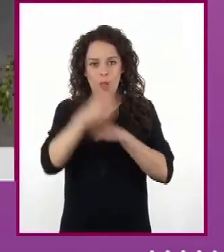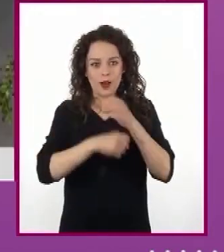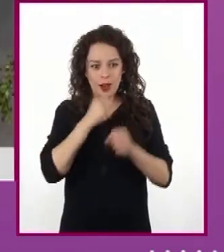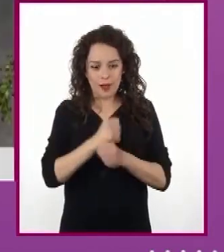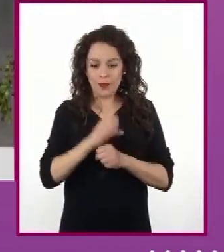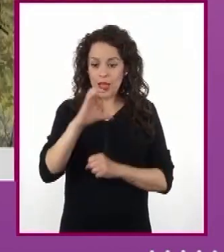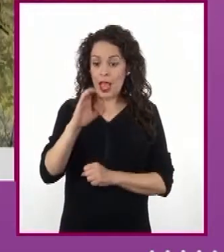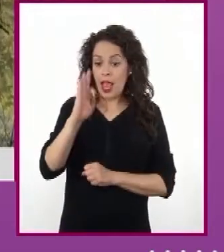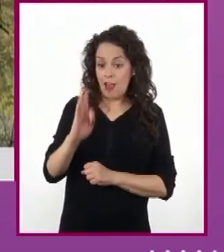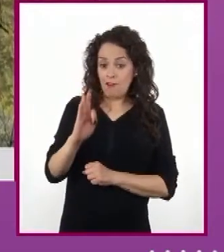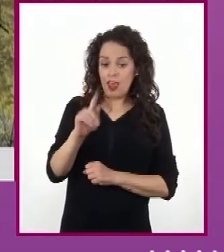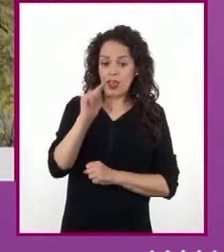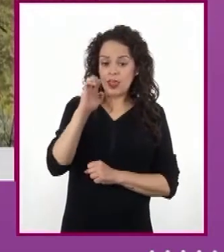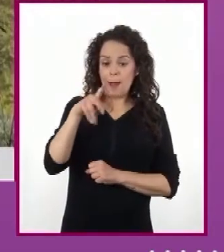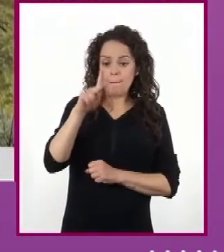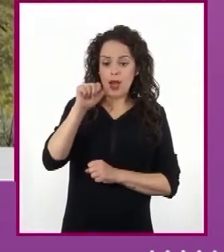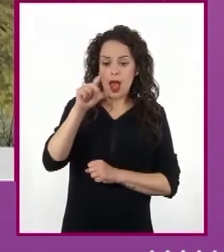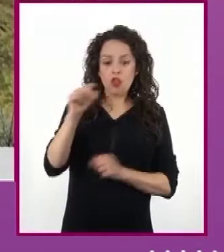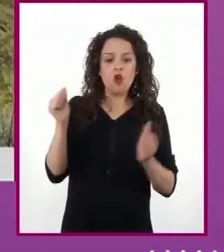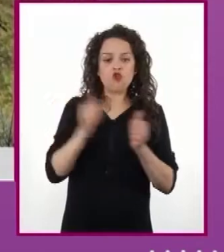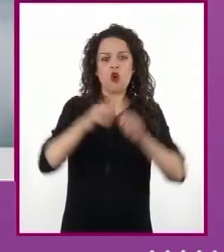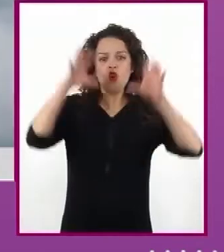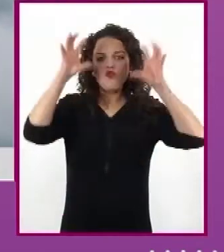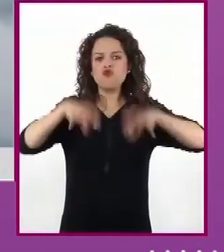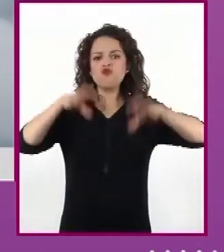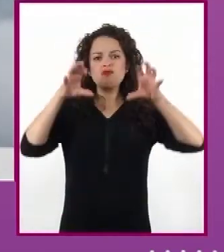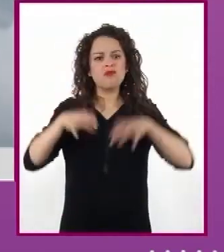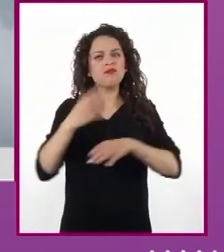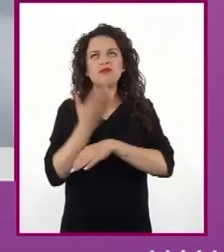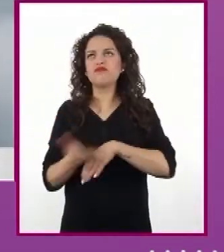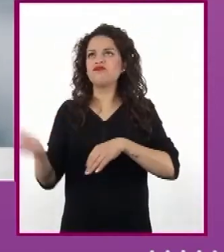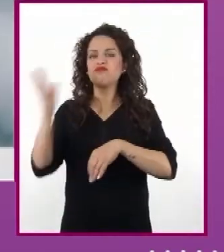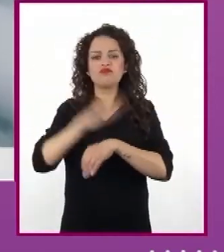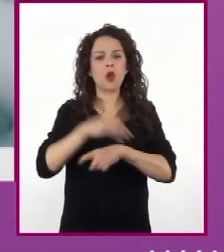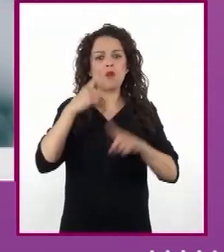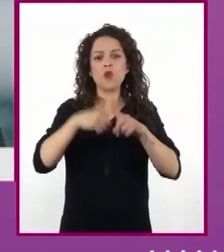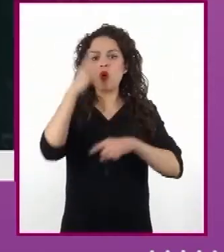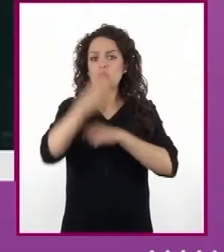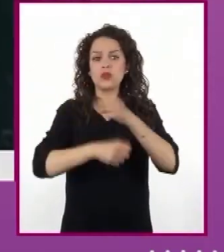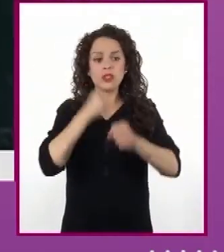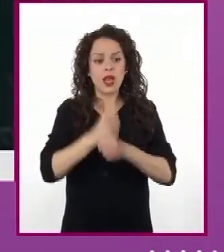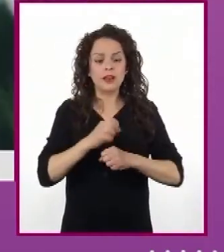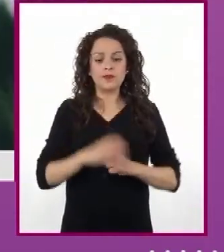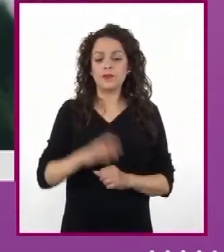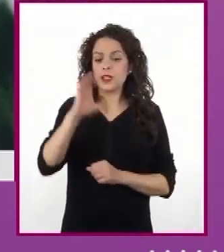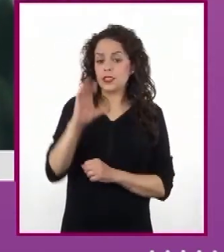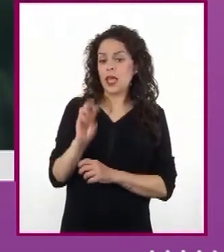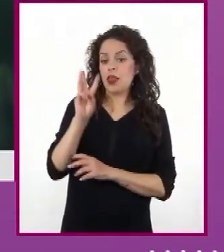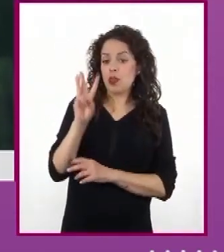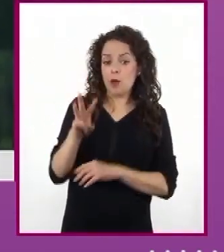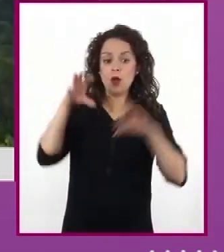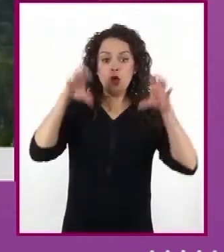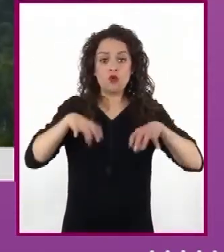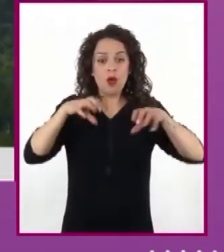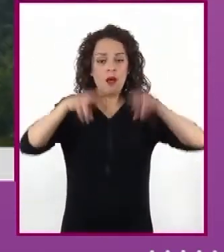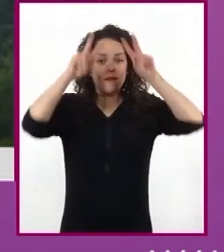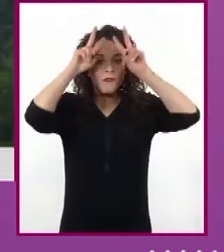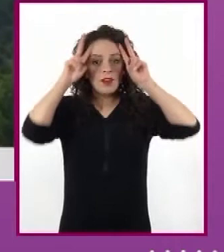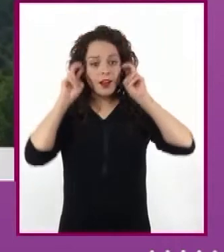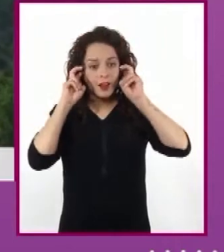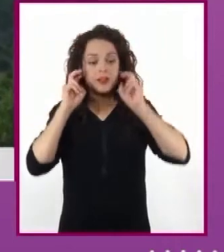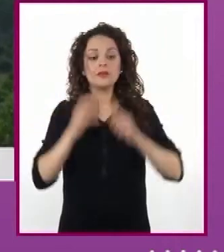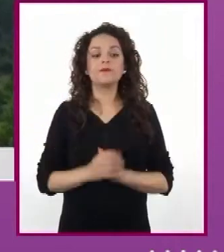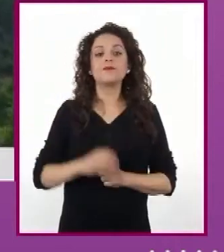clima templado con lluvias todo el año. CW, clima templado con lluvias en verano. Y